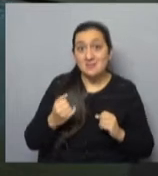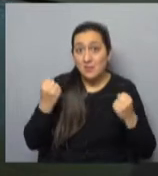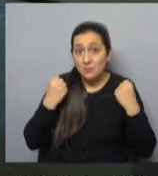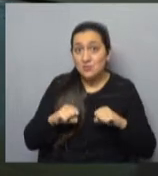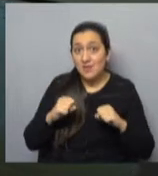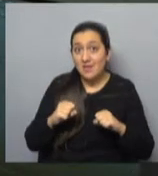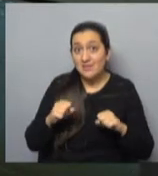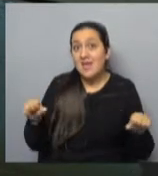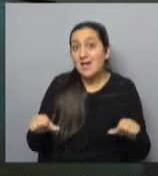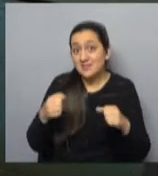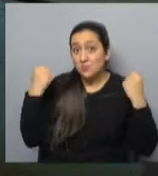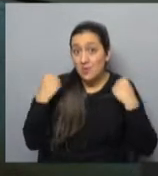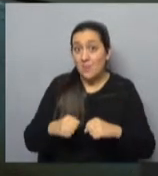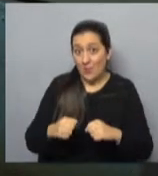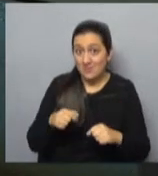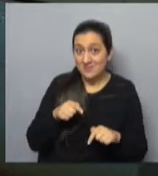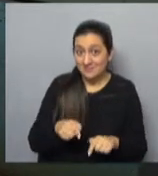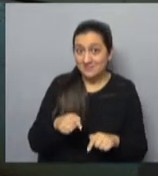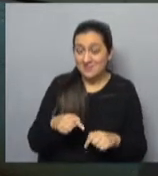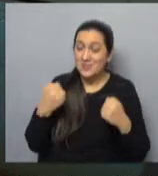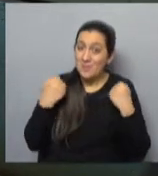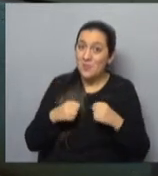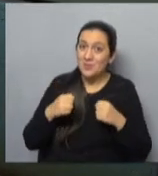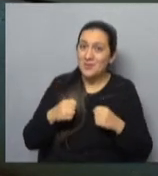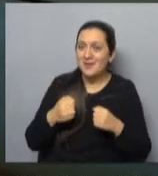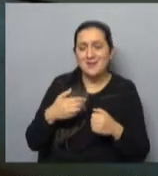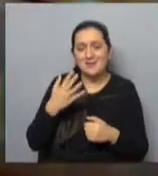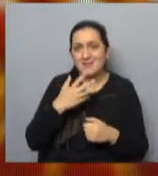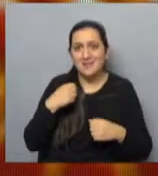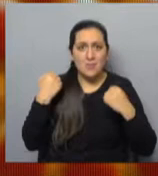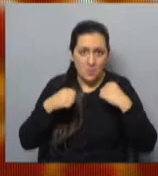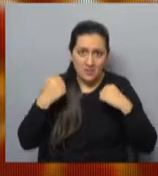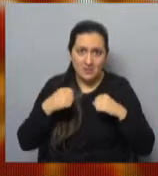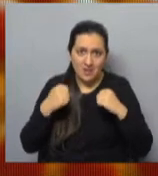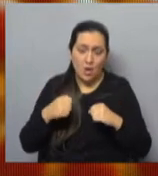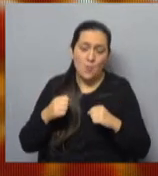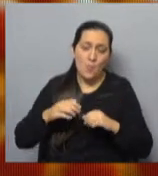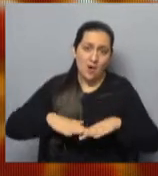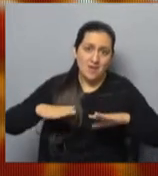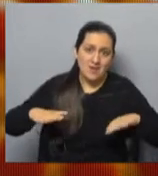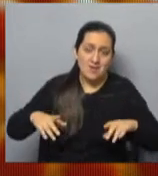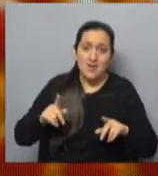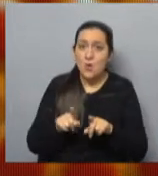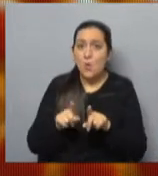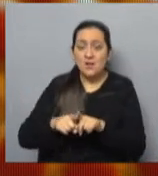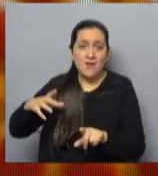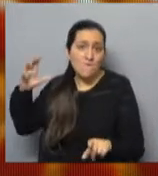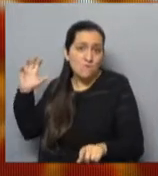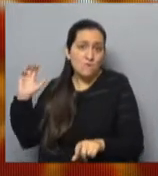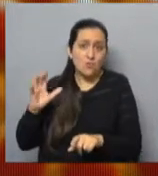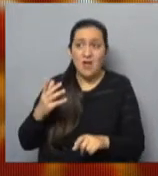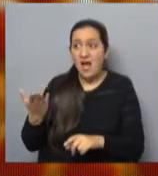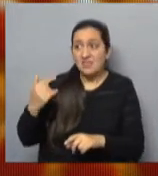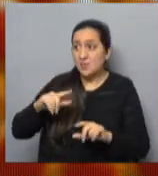deporte también es un deporte muy practicado por las niñas es lo mismo que luego leo el que porque antes no tenían otras opciones